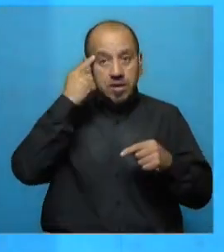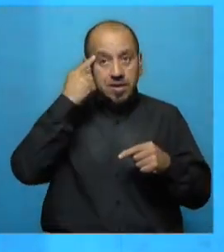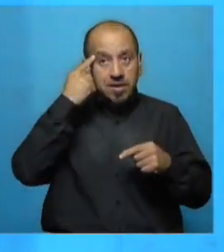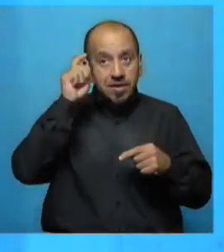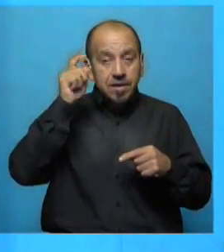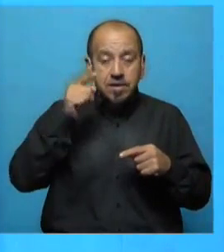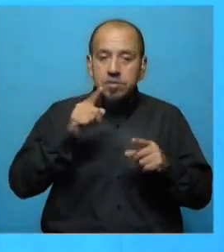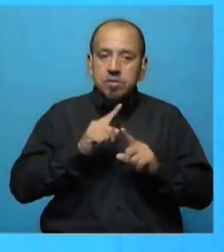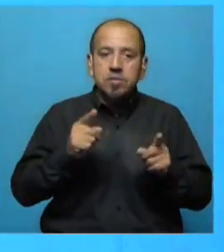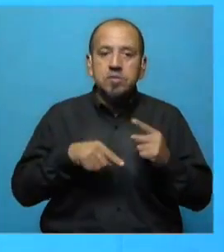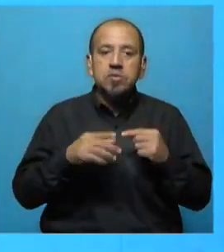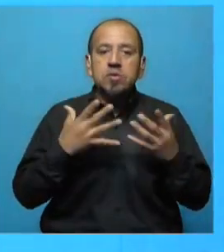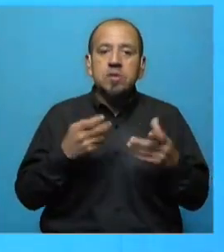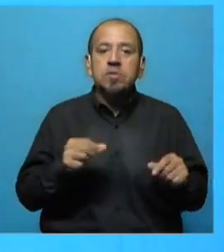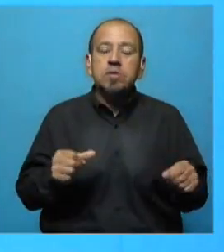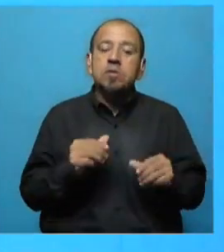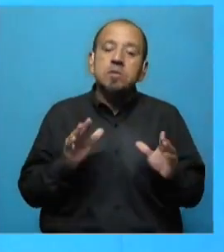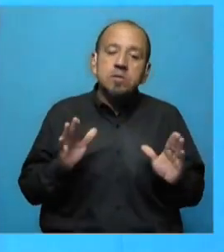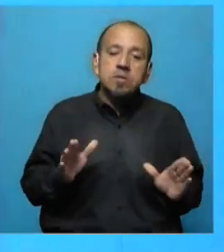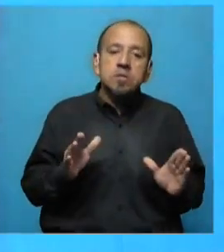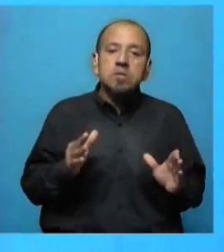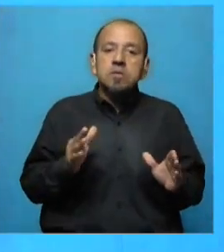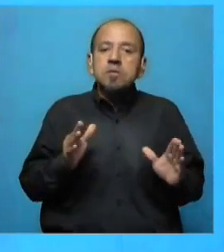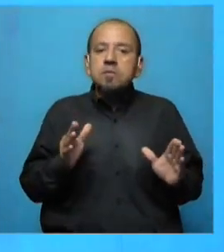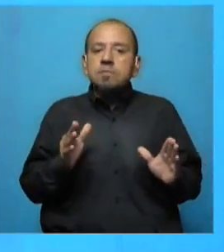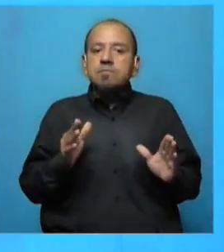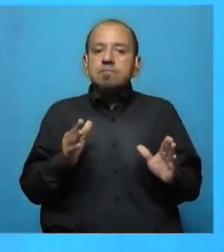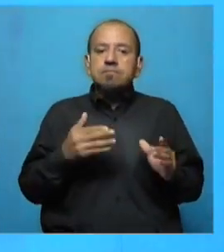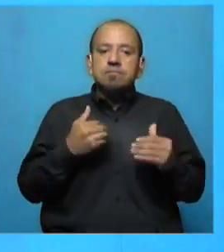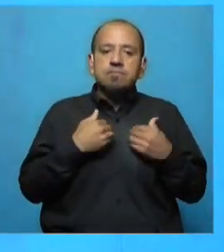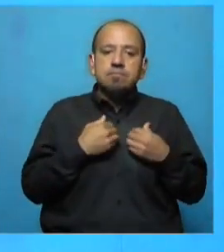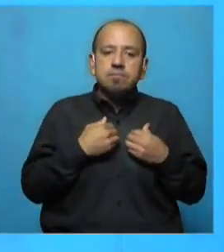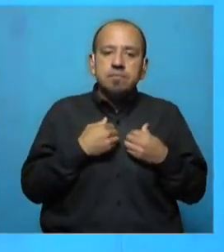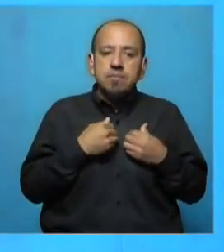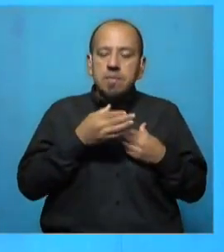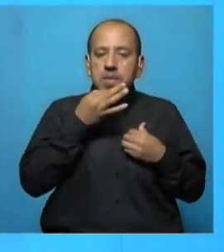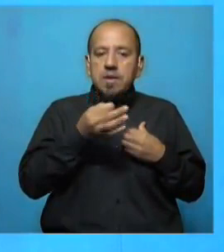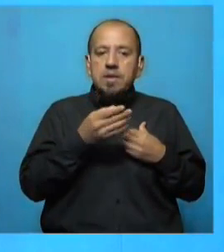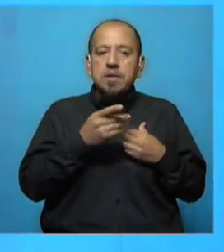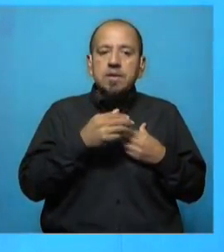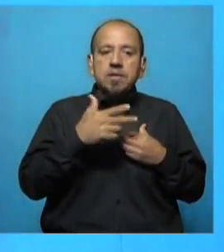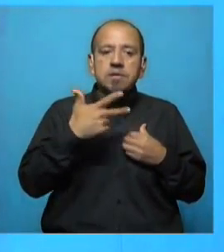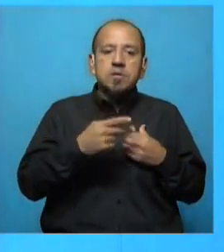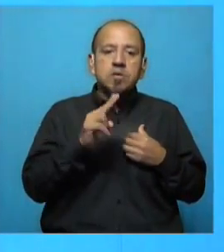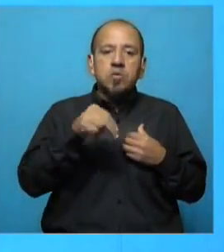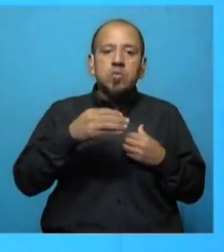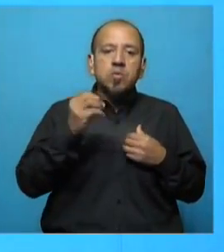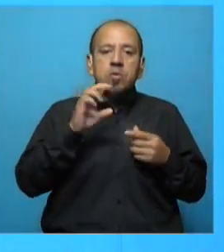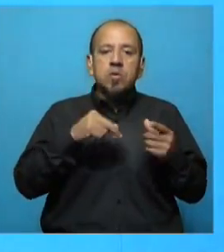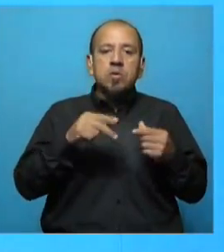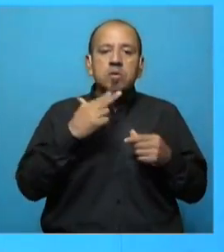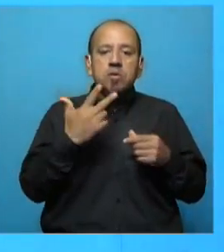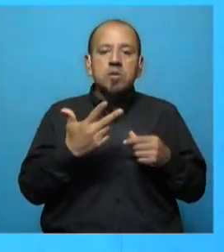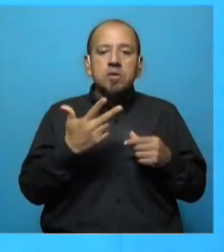nosotros queríamos hacer un programa de entretenimiento a mí me da como un poco de pudor ponernos la etiqueta del programa de humor pero pasa Tengo tres